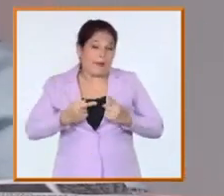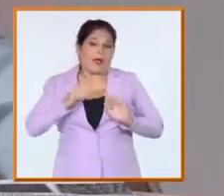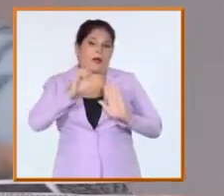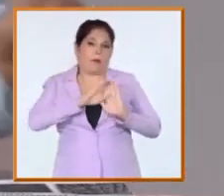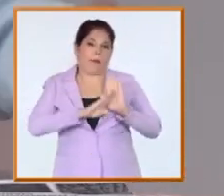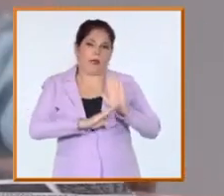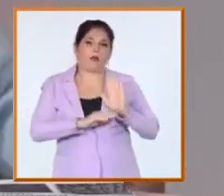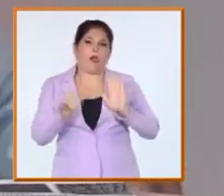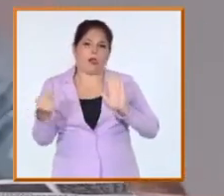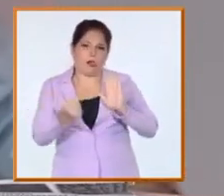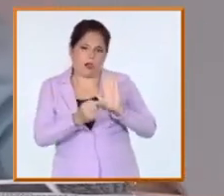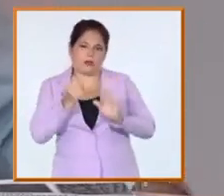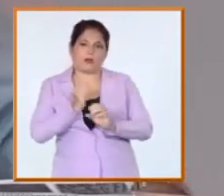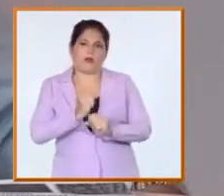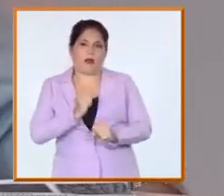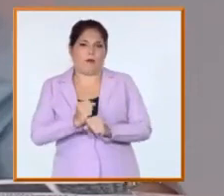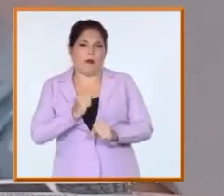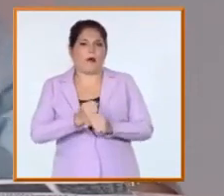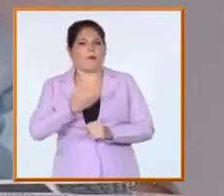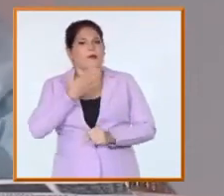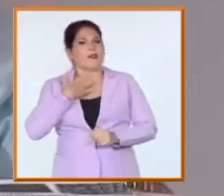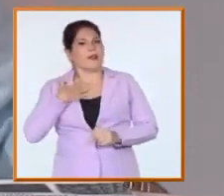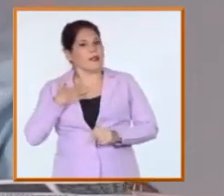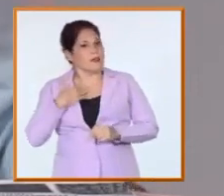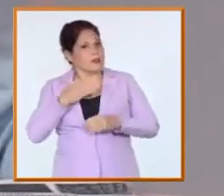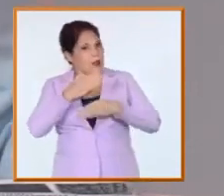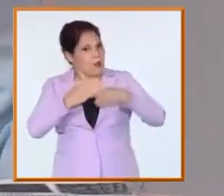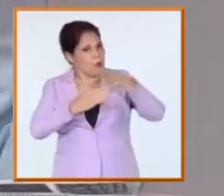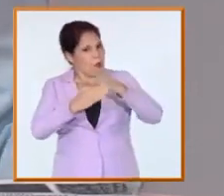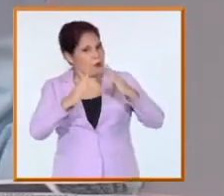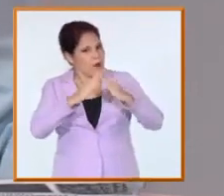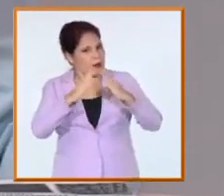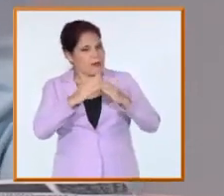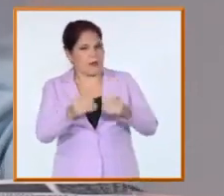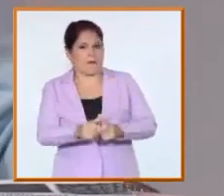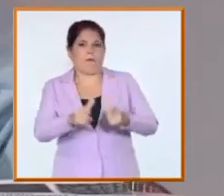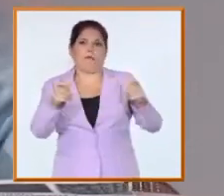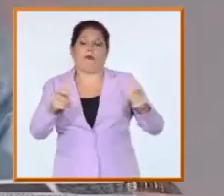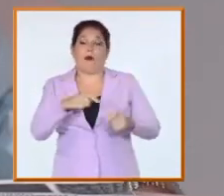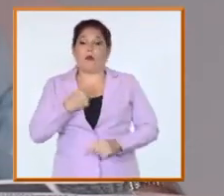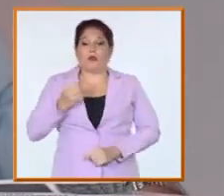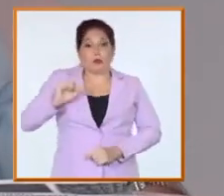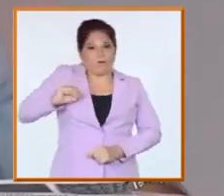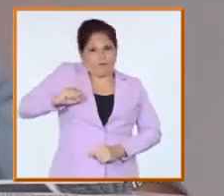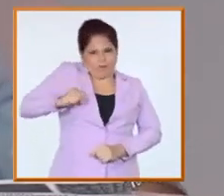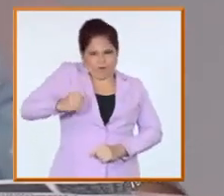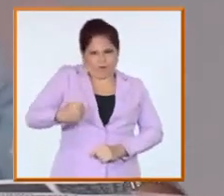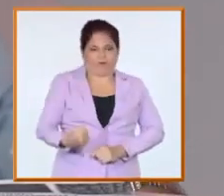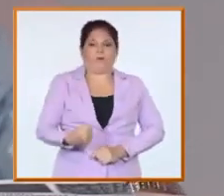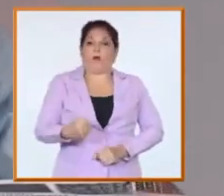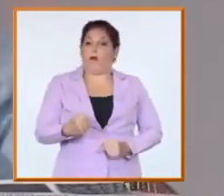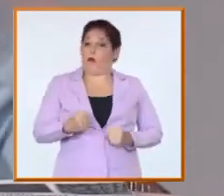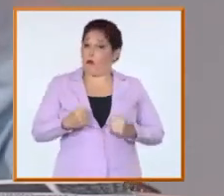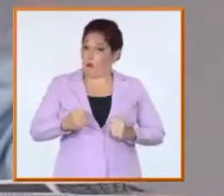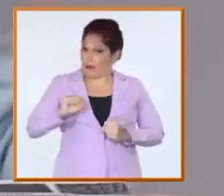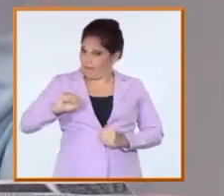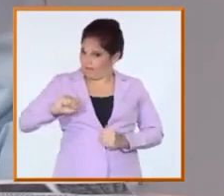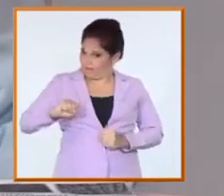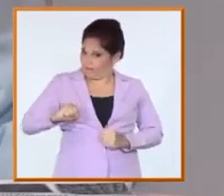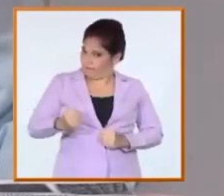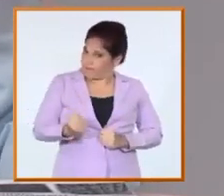Y con esa intención y hemos tenido una exigencia muy fuerte y muy